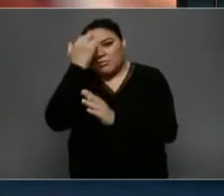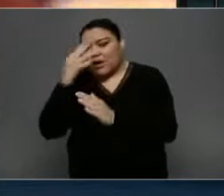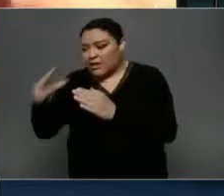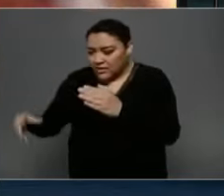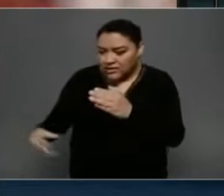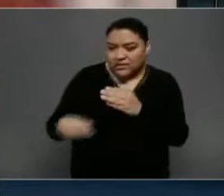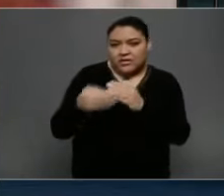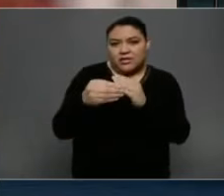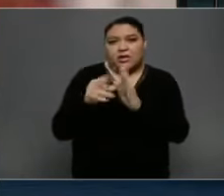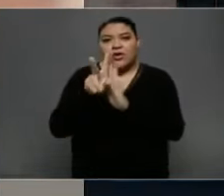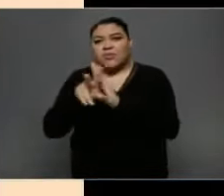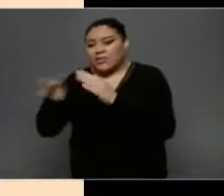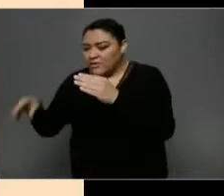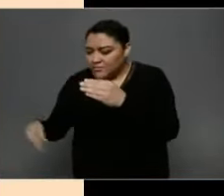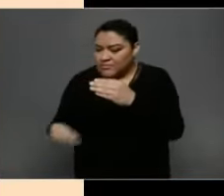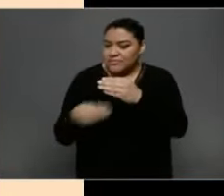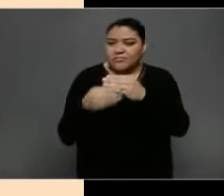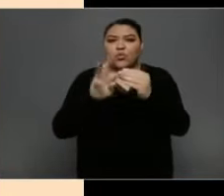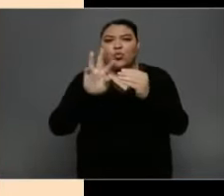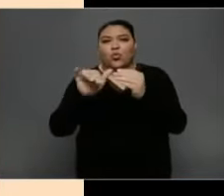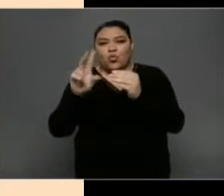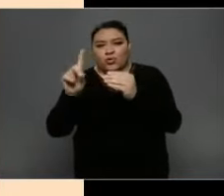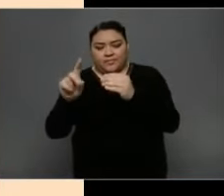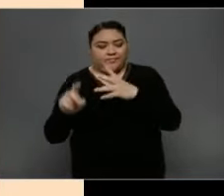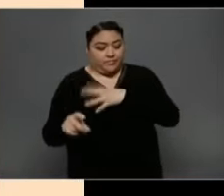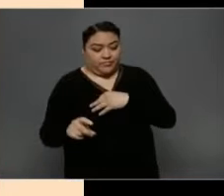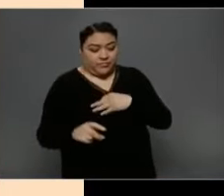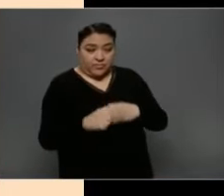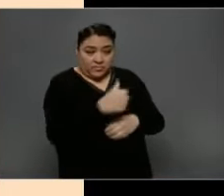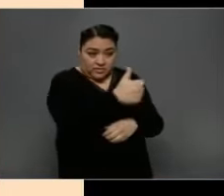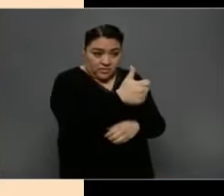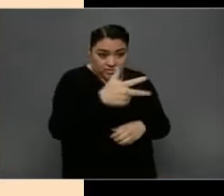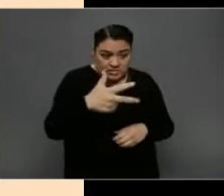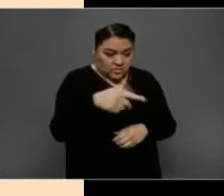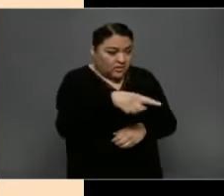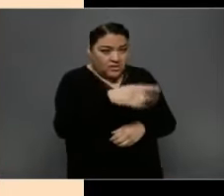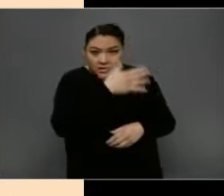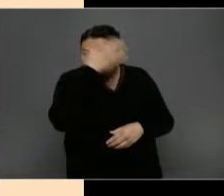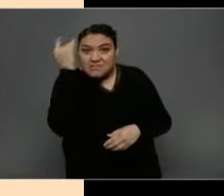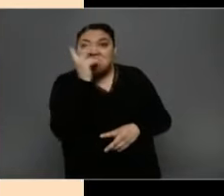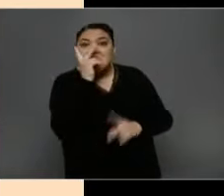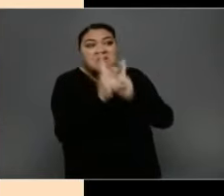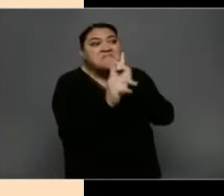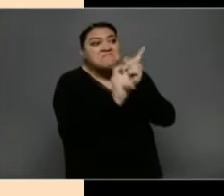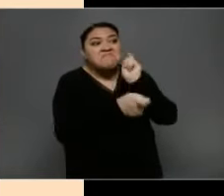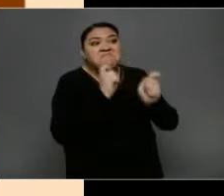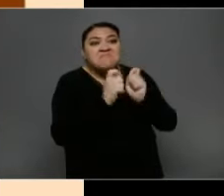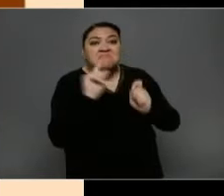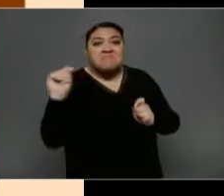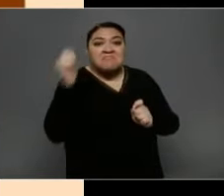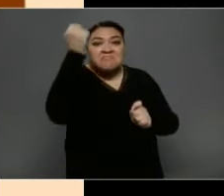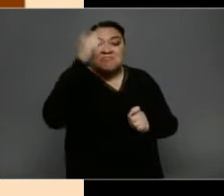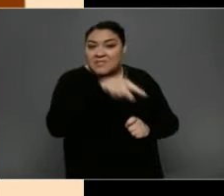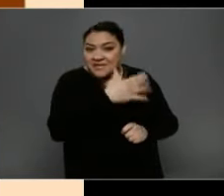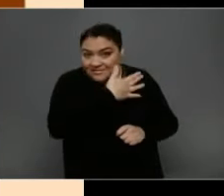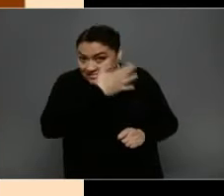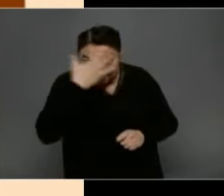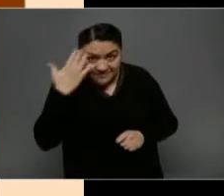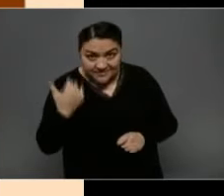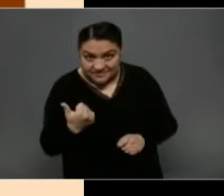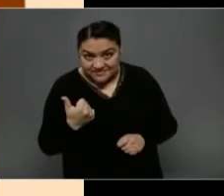un vídeo o un documento de word las chicas no mis hijas de 6 y 8 años no lo sabían si no explicó si entonces